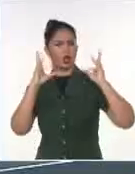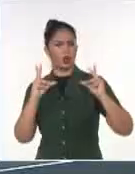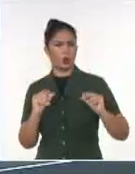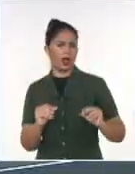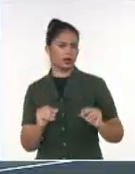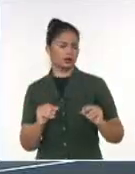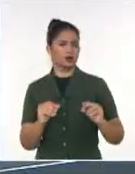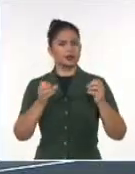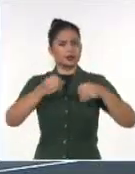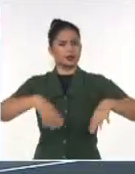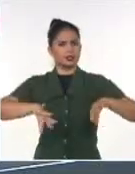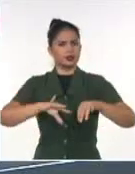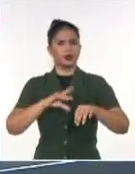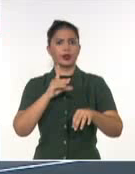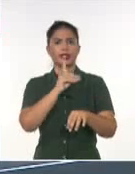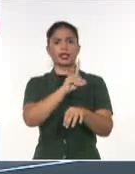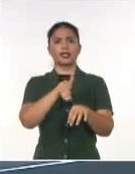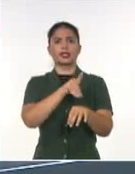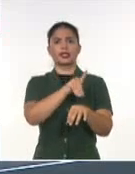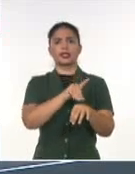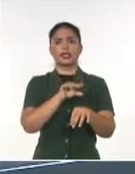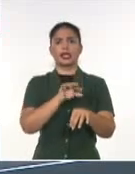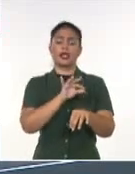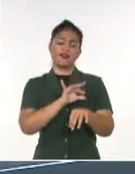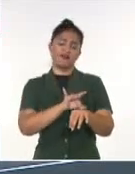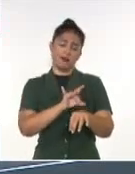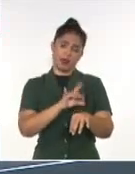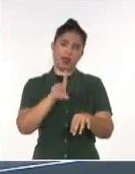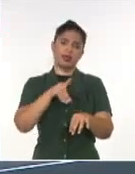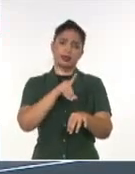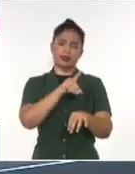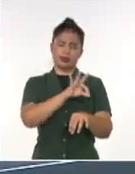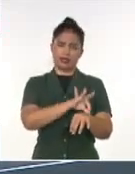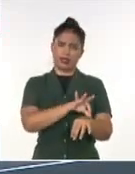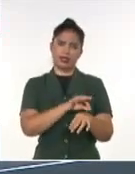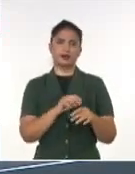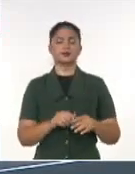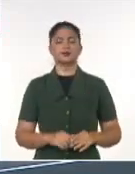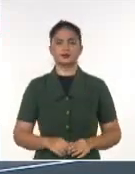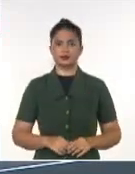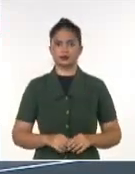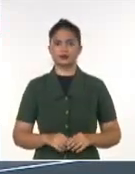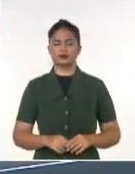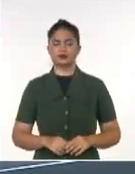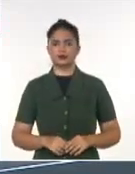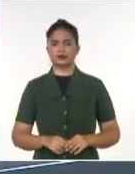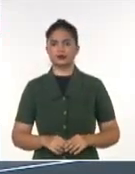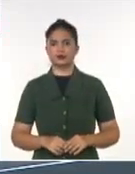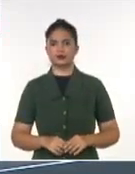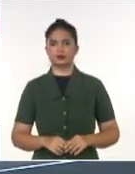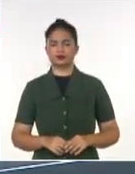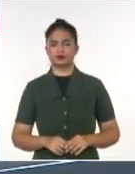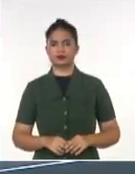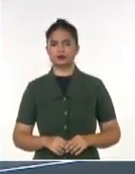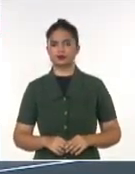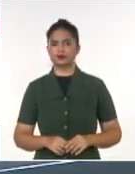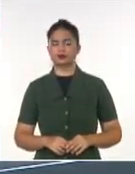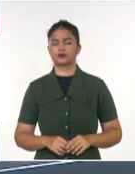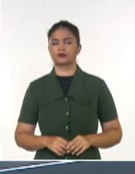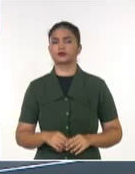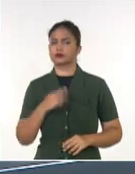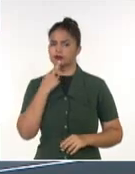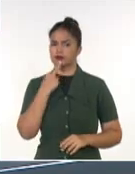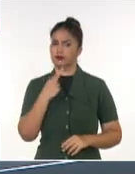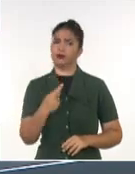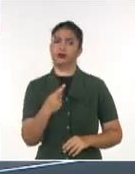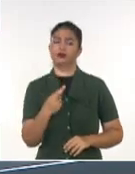epidemiológico en el país se comporta muy similar a las semanas anteriores. O sea, siguen predominando el dengue